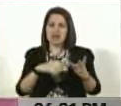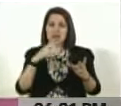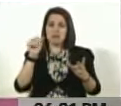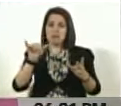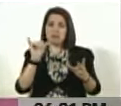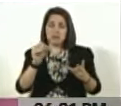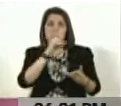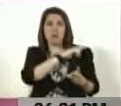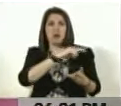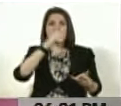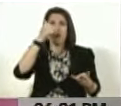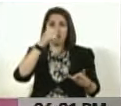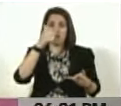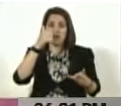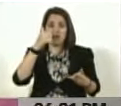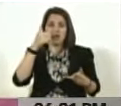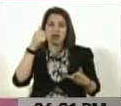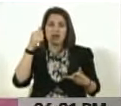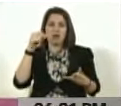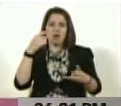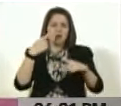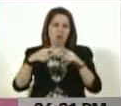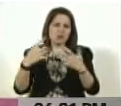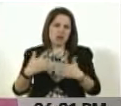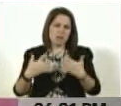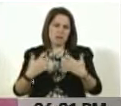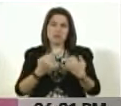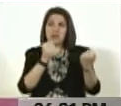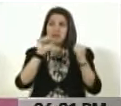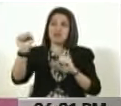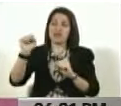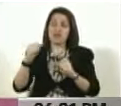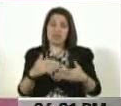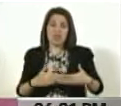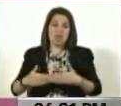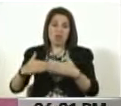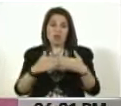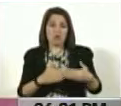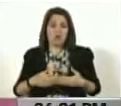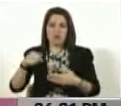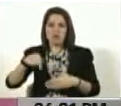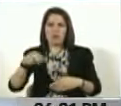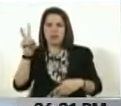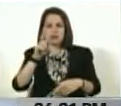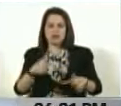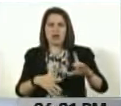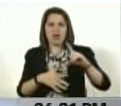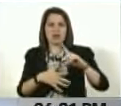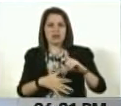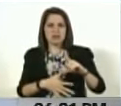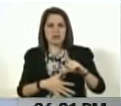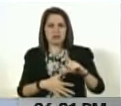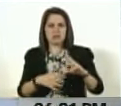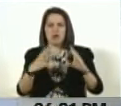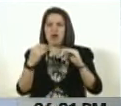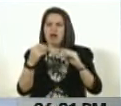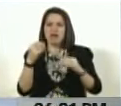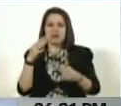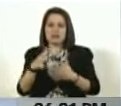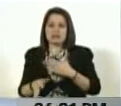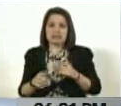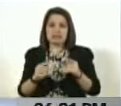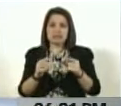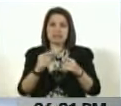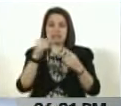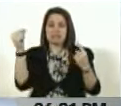de la Ben & Shaun, que es la que defiende los intereses norteamericanos en Venezuela y en Latinoamérica. Entonces estamos hablando que el monopolio del trigo